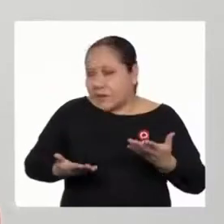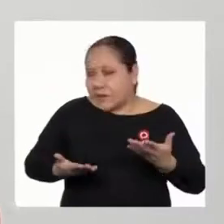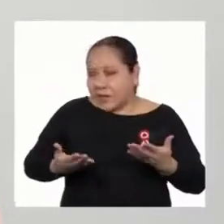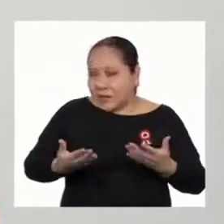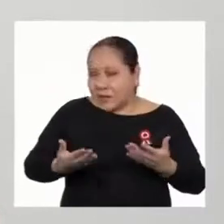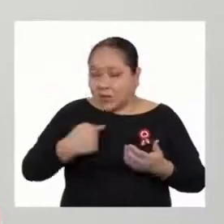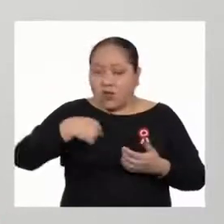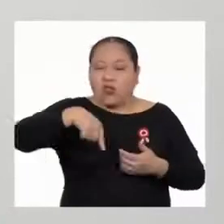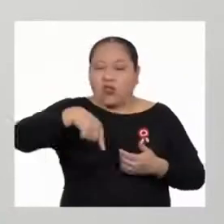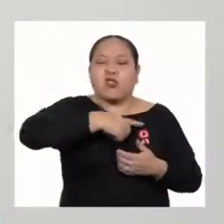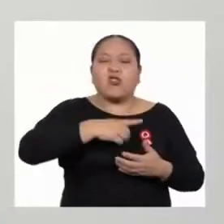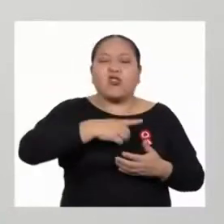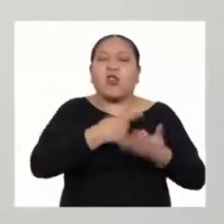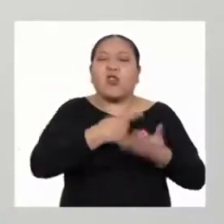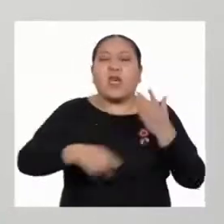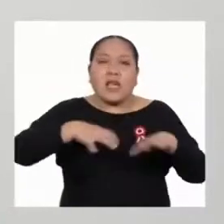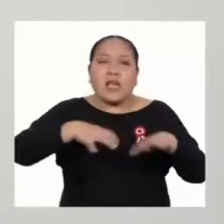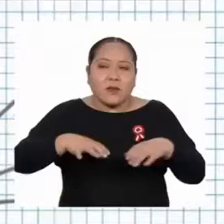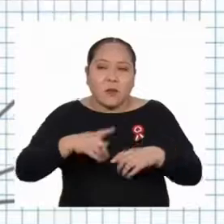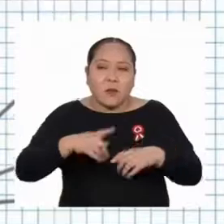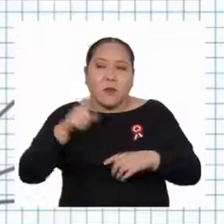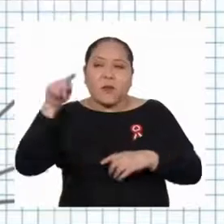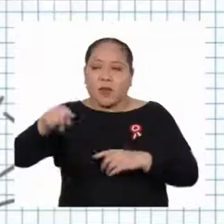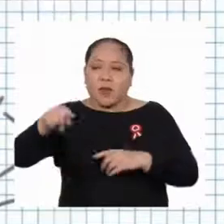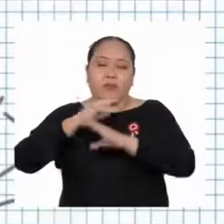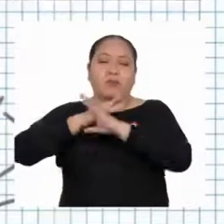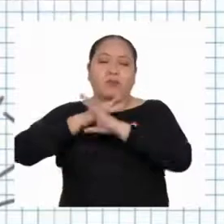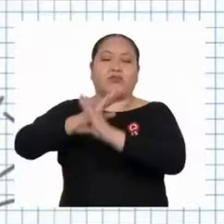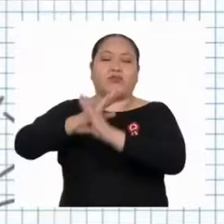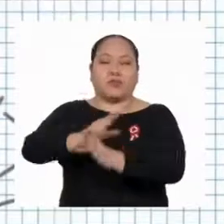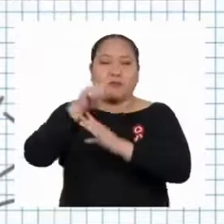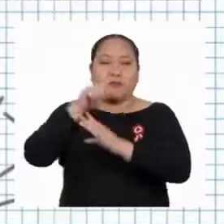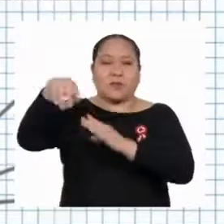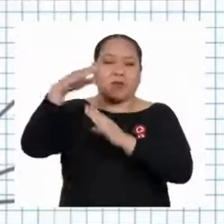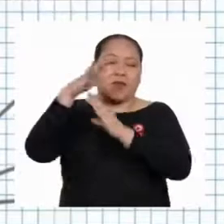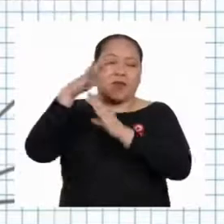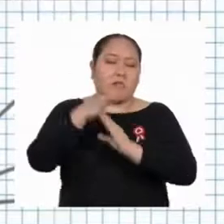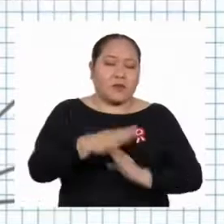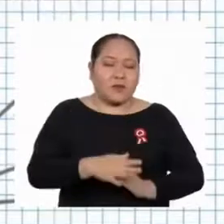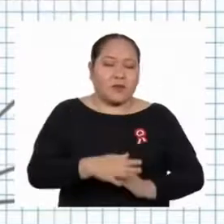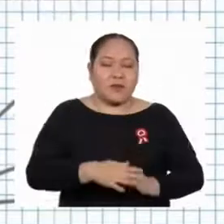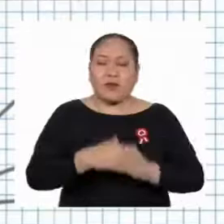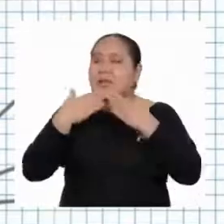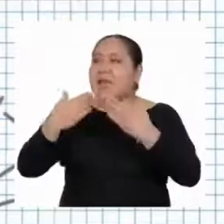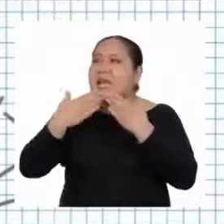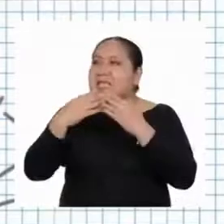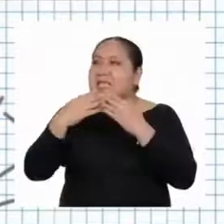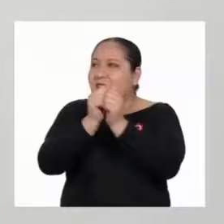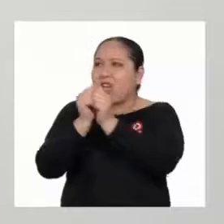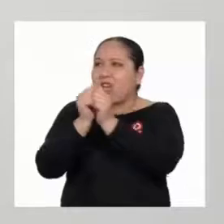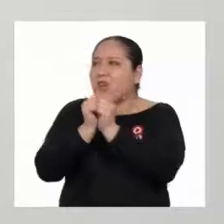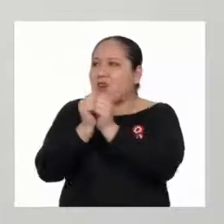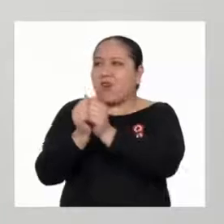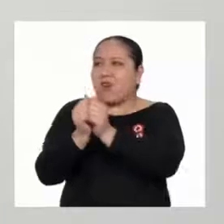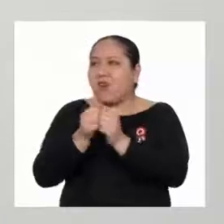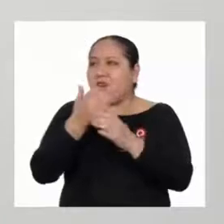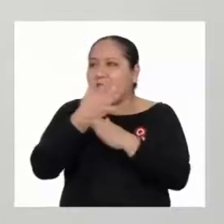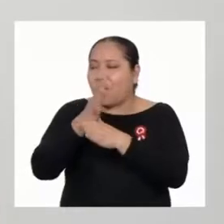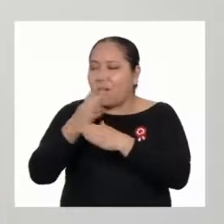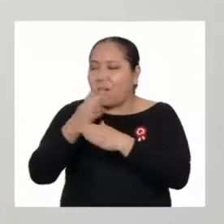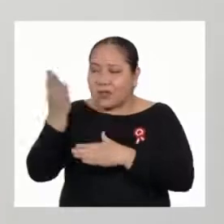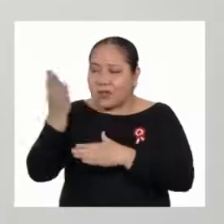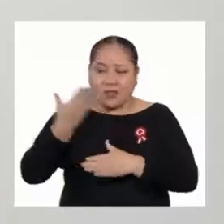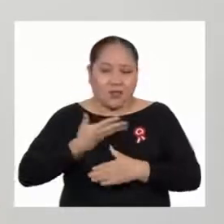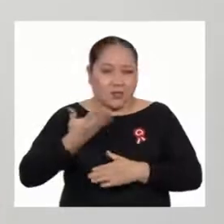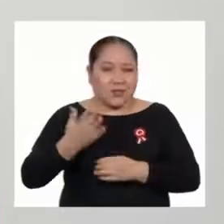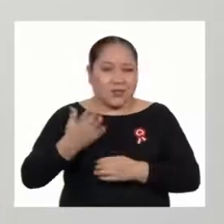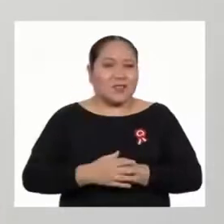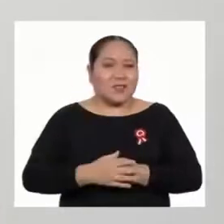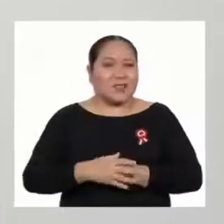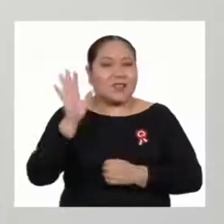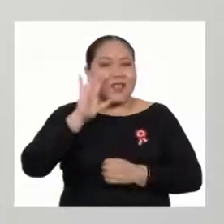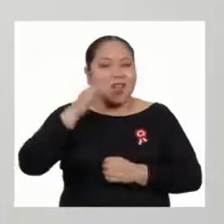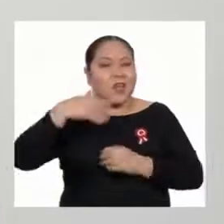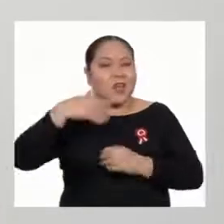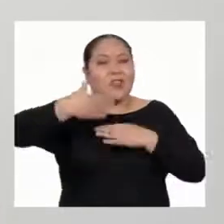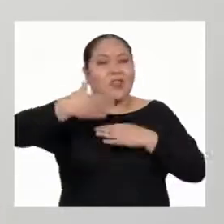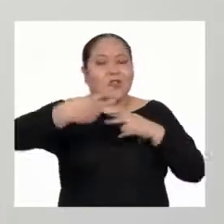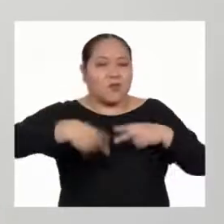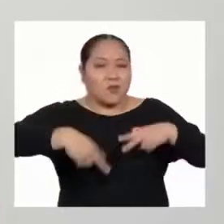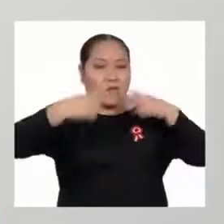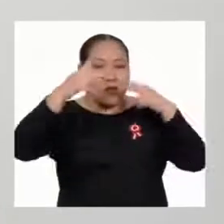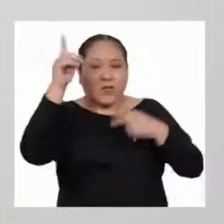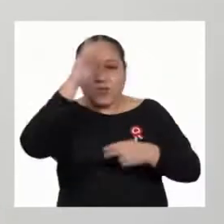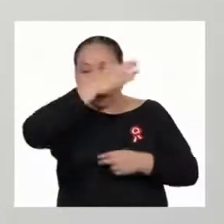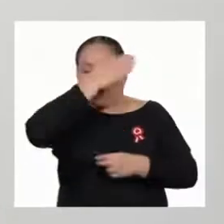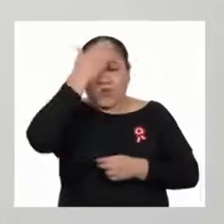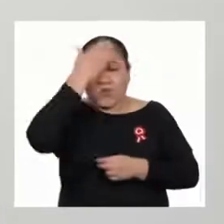para luchar contra la discriminación? Muchas gracias por compartir con nosotros. ¡Nos vemos! No se olviden de